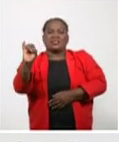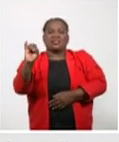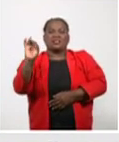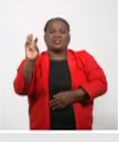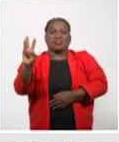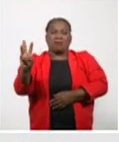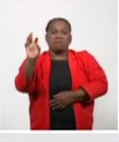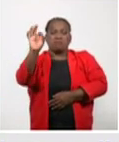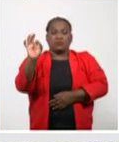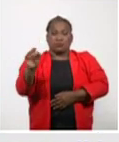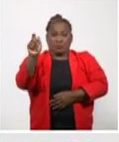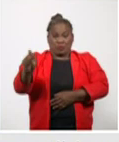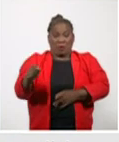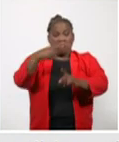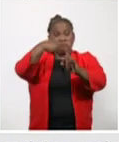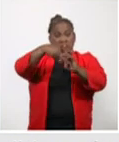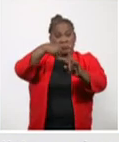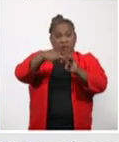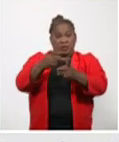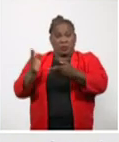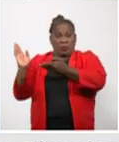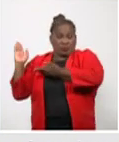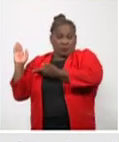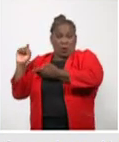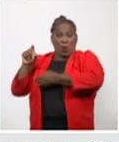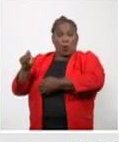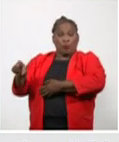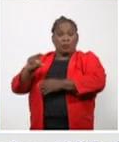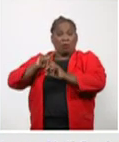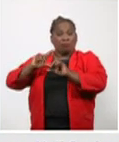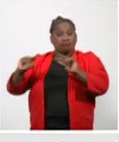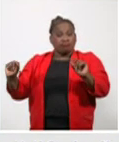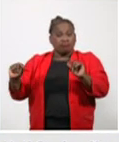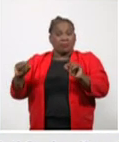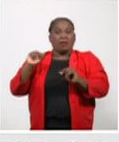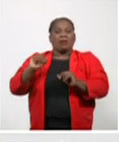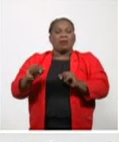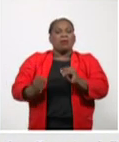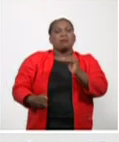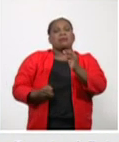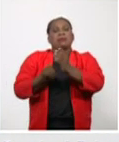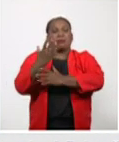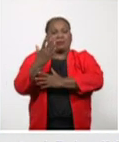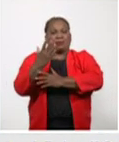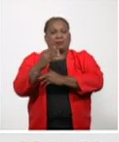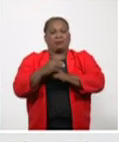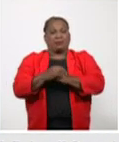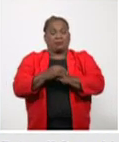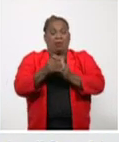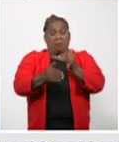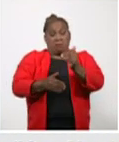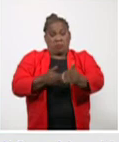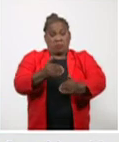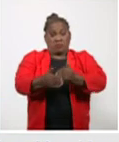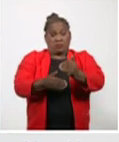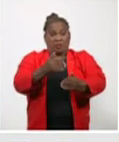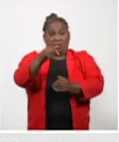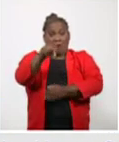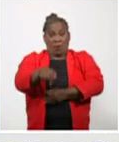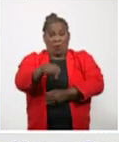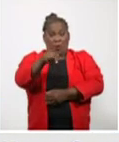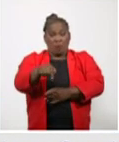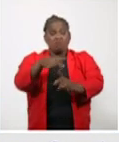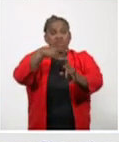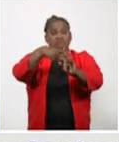positividad que se ha ido incrementando, y que en el caso de las procesadas hoy, pues la positividad